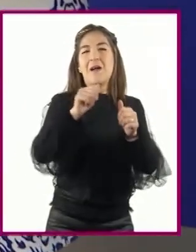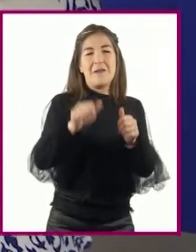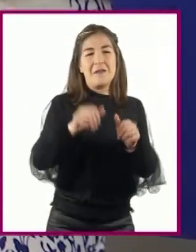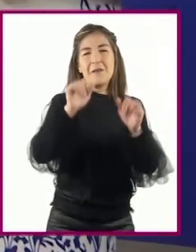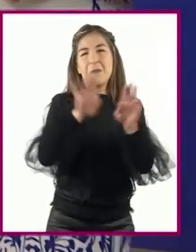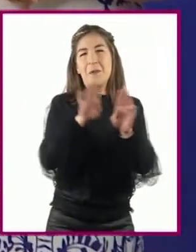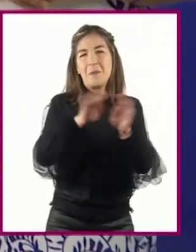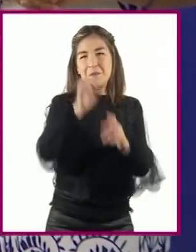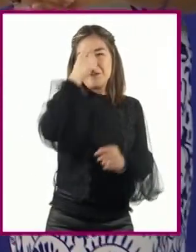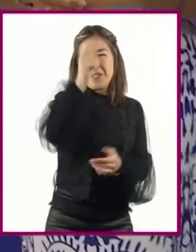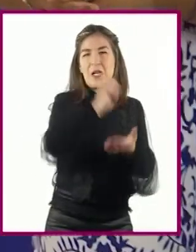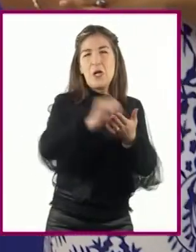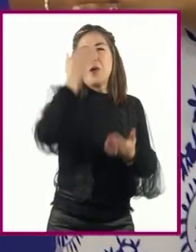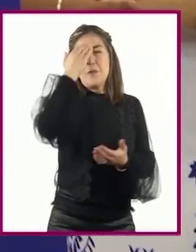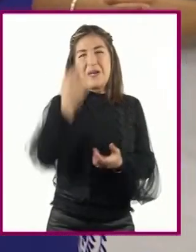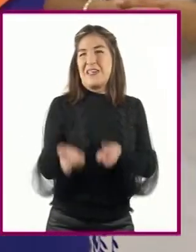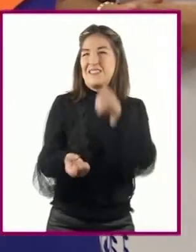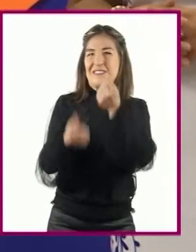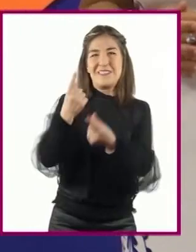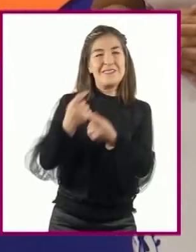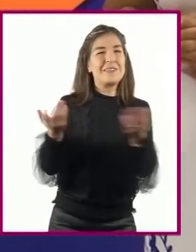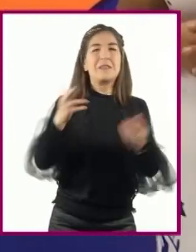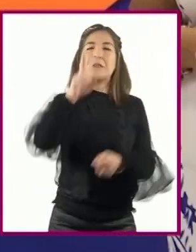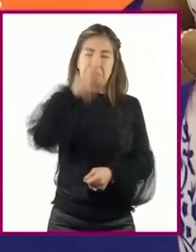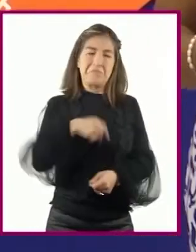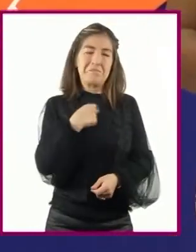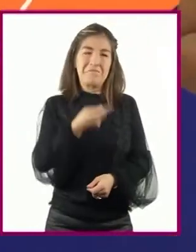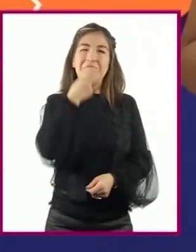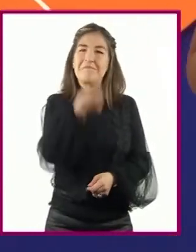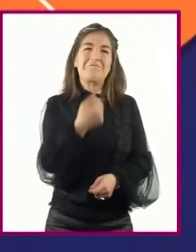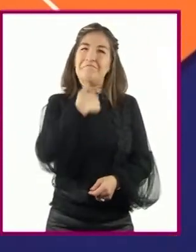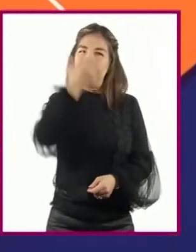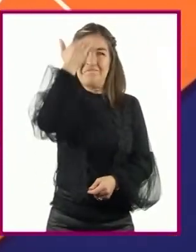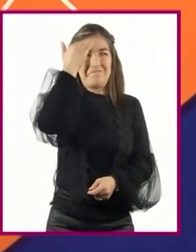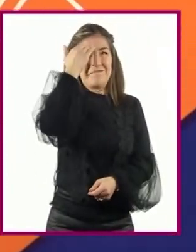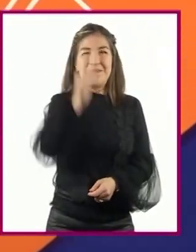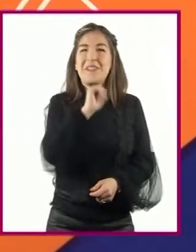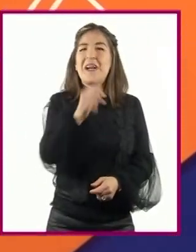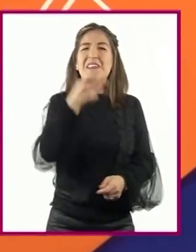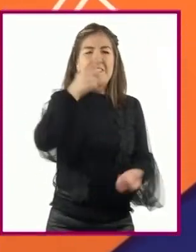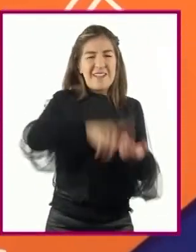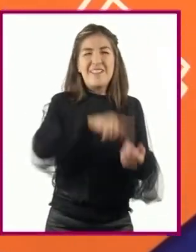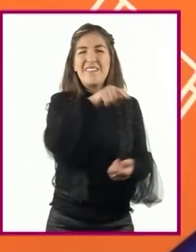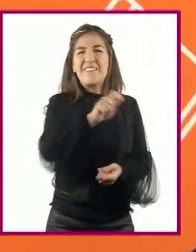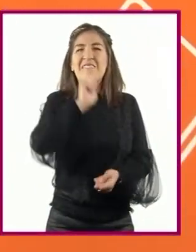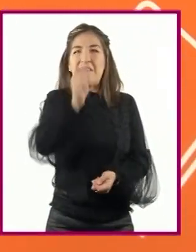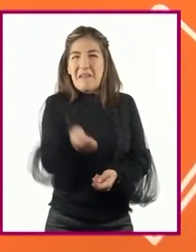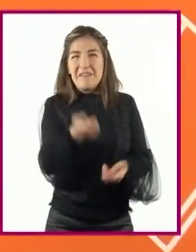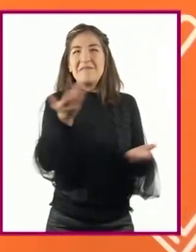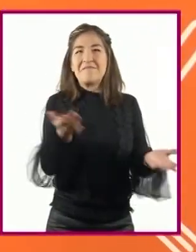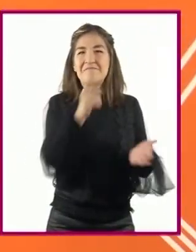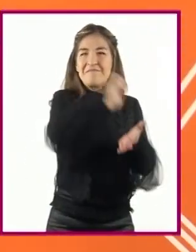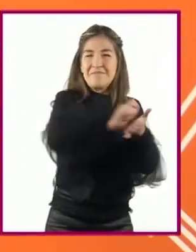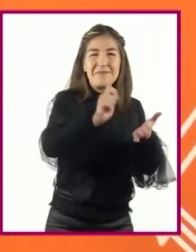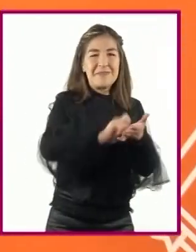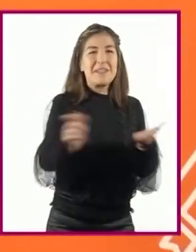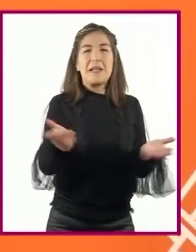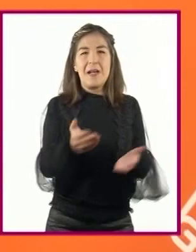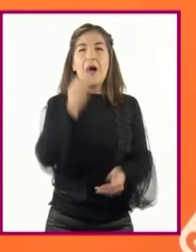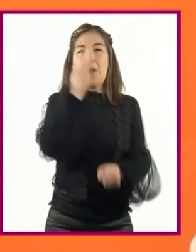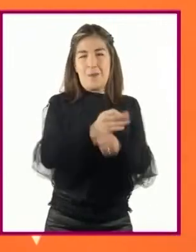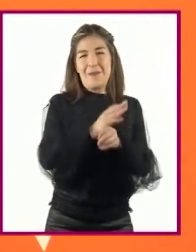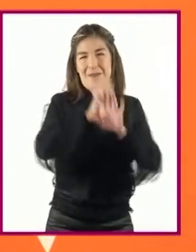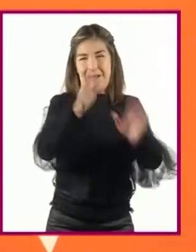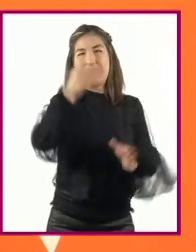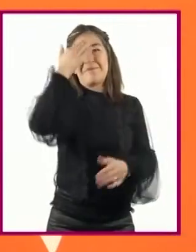pero otros... he de confesar que no. No tenía ni la menor idea de quiénes eran. Ya los apunté